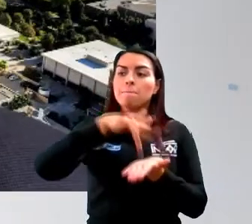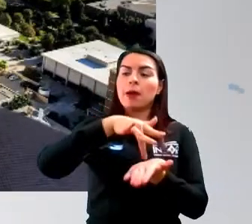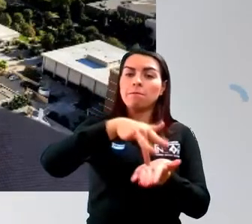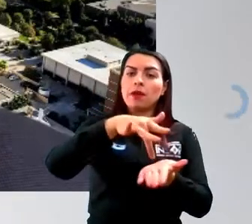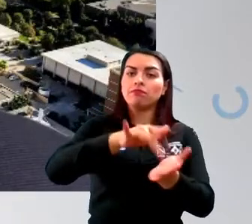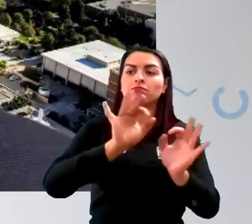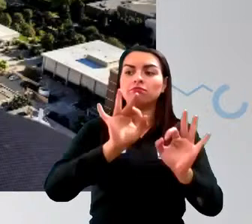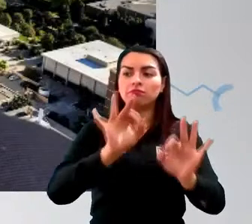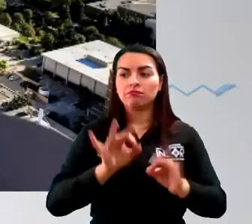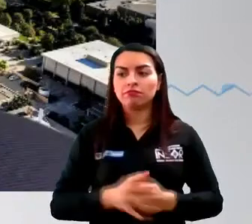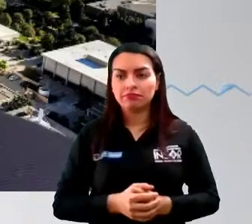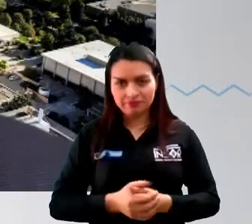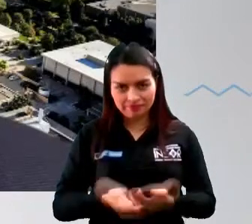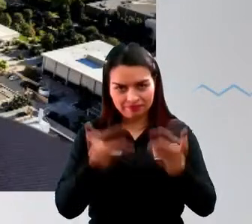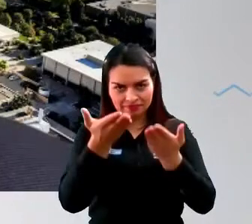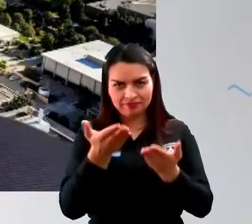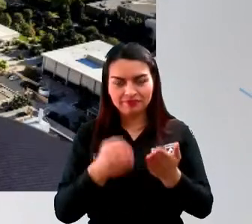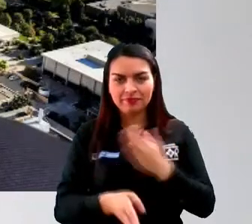continuar.